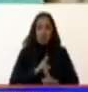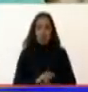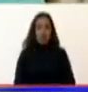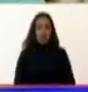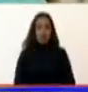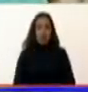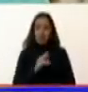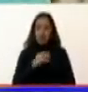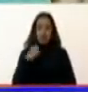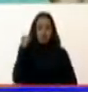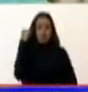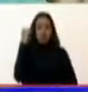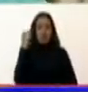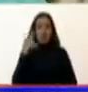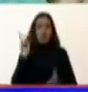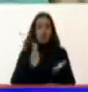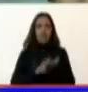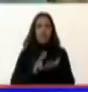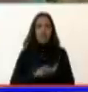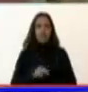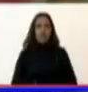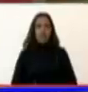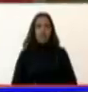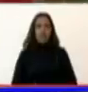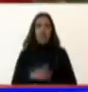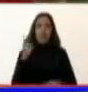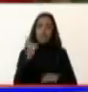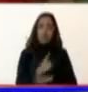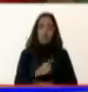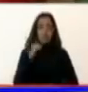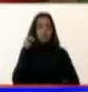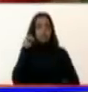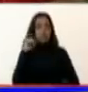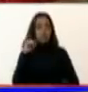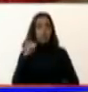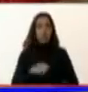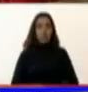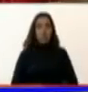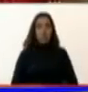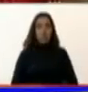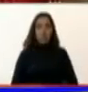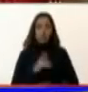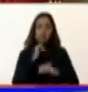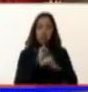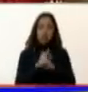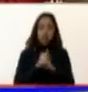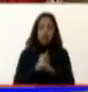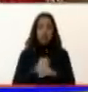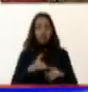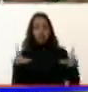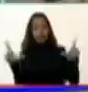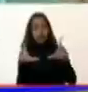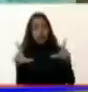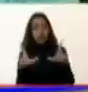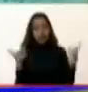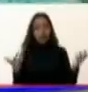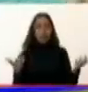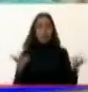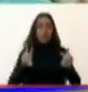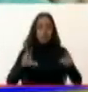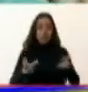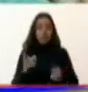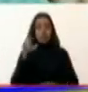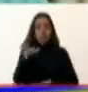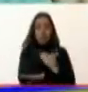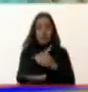la verdad, también. Hay que ganar en los medios, en las redes, en las calles, en las paredes, en la conciencia y en